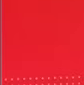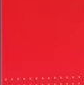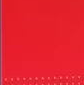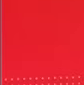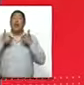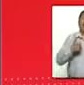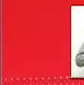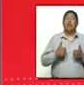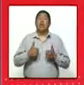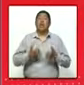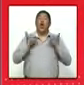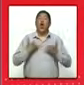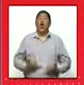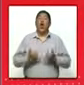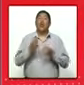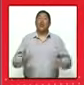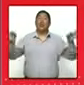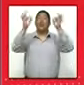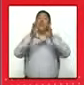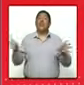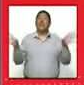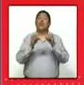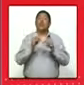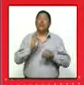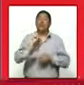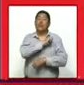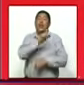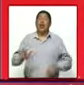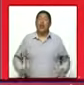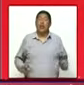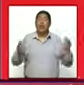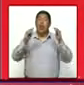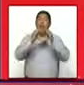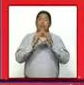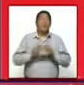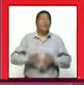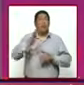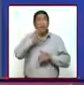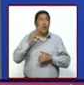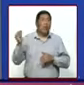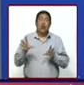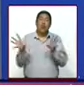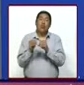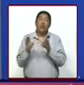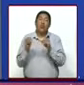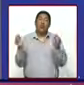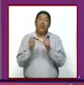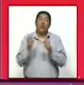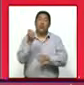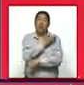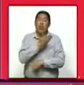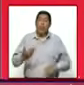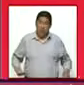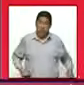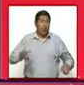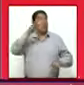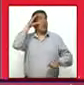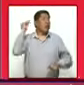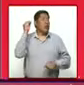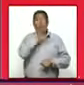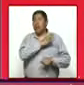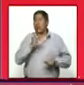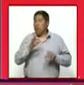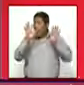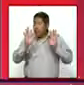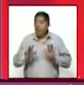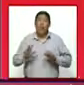Bien, hoy hubo una importante reunión a pedido del alcalde de la ciudad de La Paz, don Iván Arias, para reunirse con el mandatario, con don Luis Arce Catacora. A